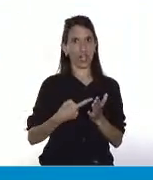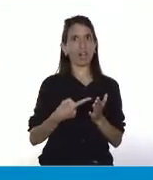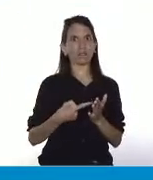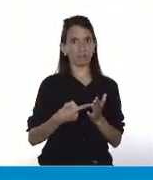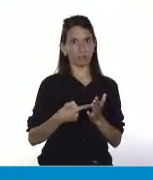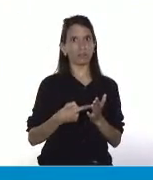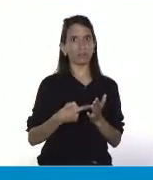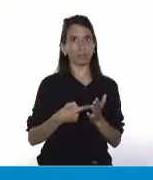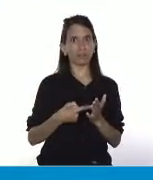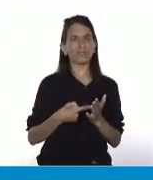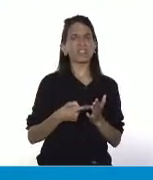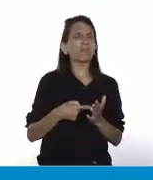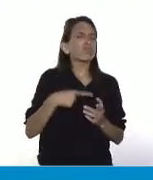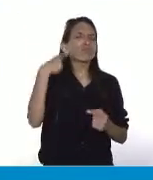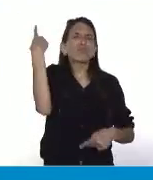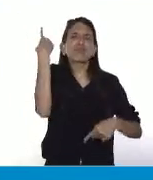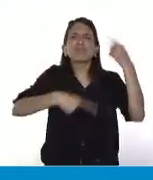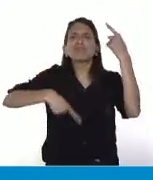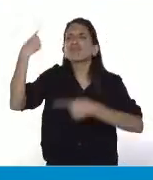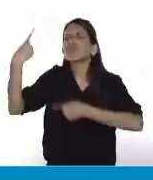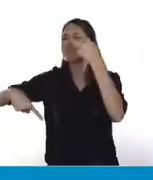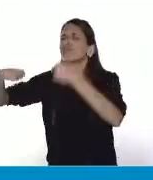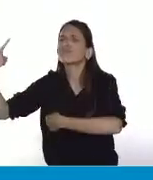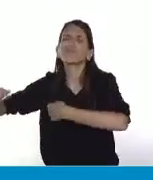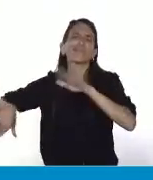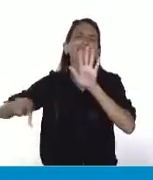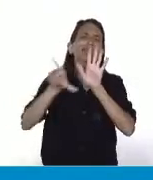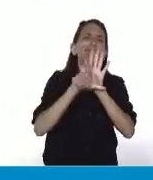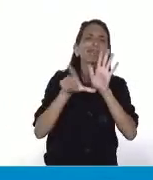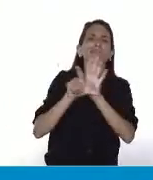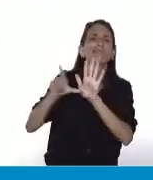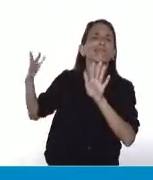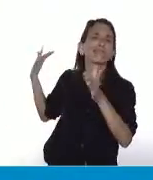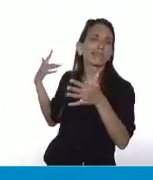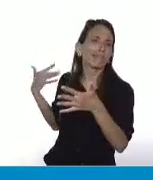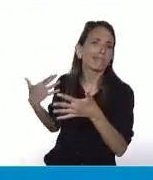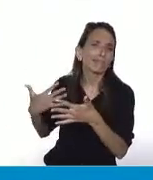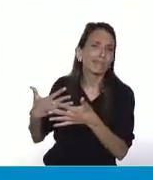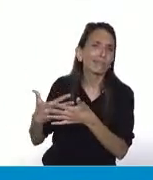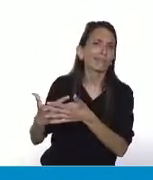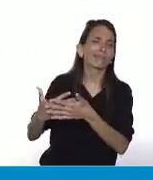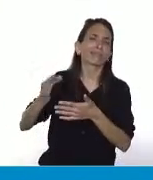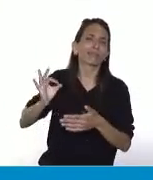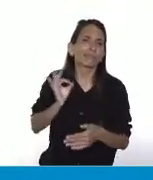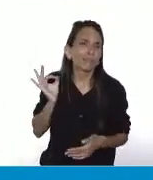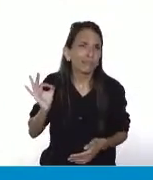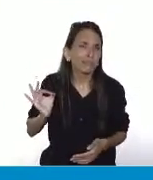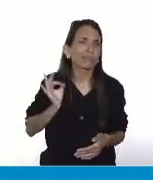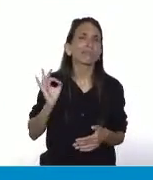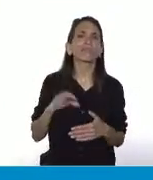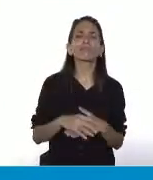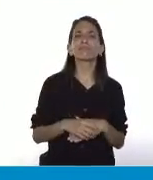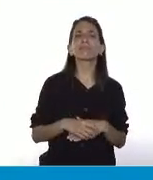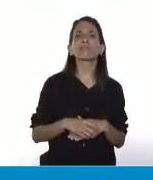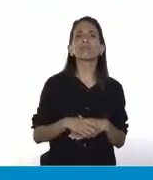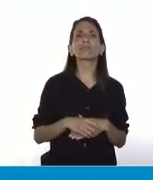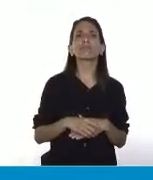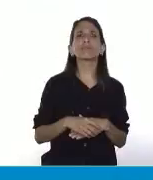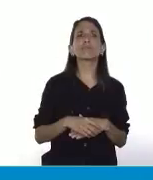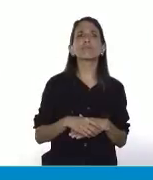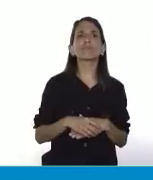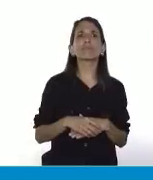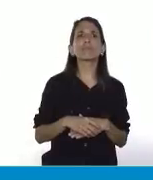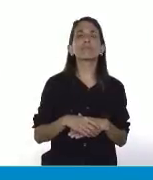Distintos legisladores, y a lo largo de los años, por mencionar al exdiputado